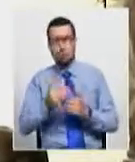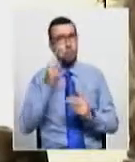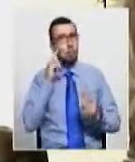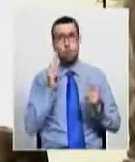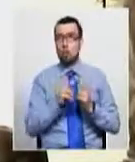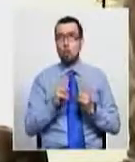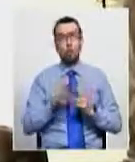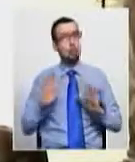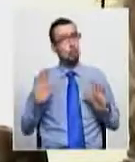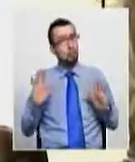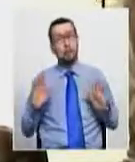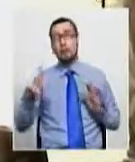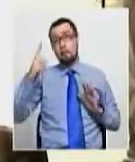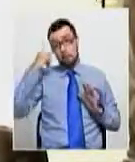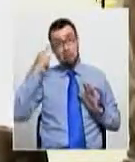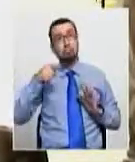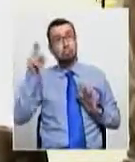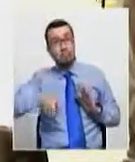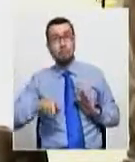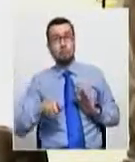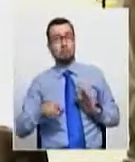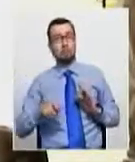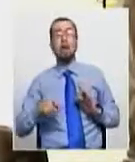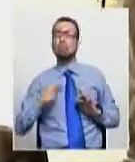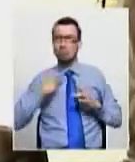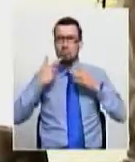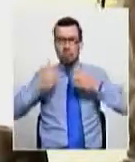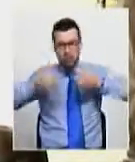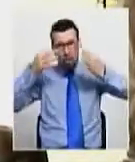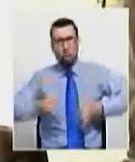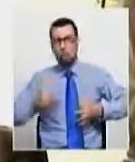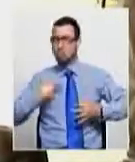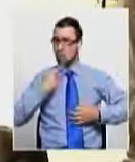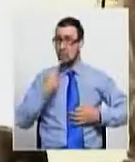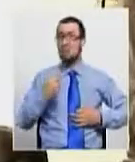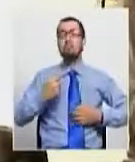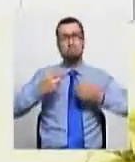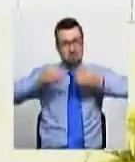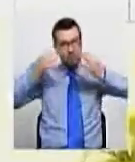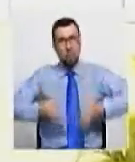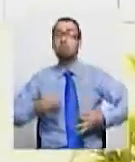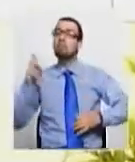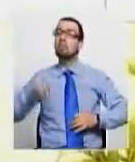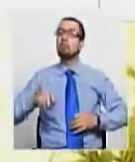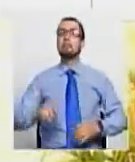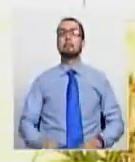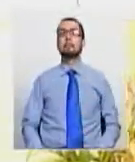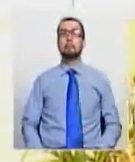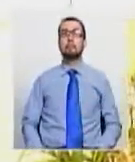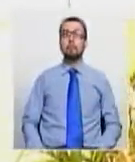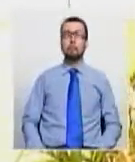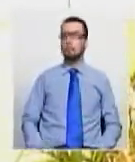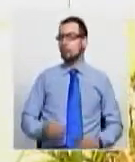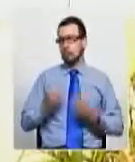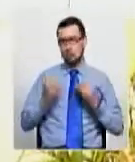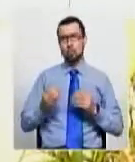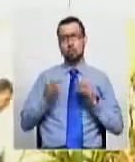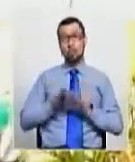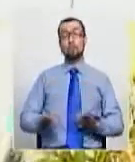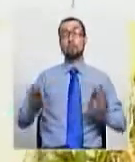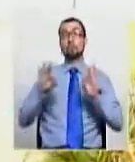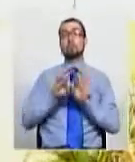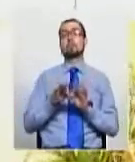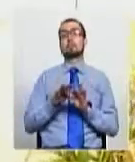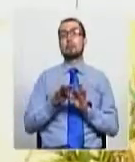que es un proceso que se da por eso estoy tan convencida de lo que estoy diciendo incluso que se da sobre todo muy informativo porque siempre hay